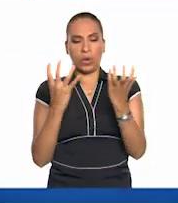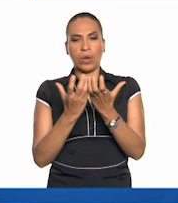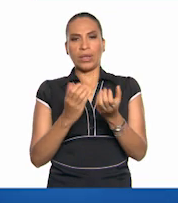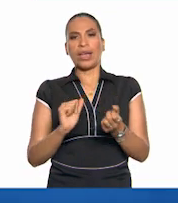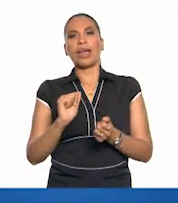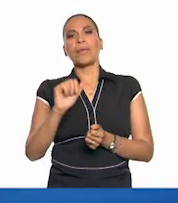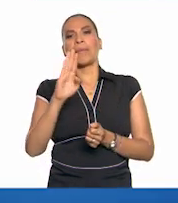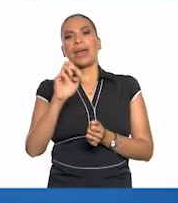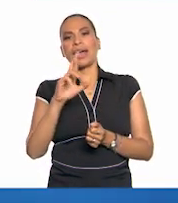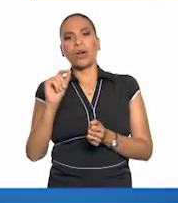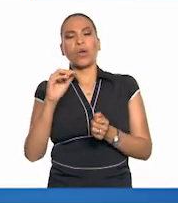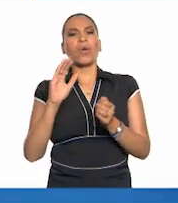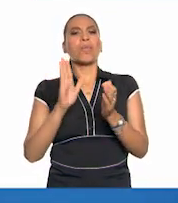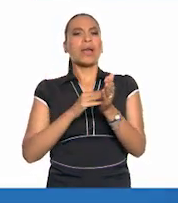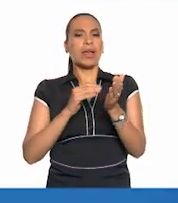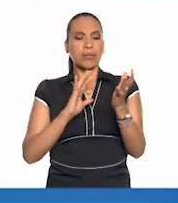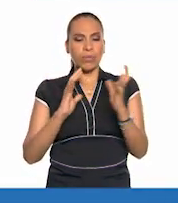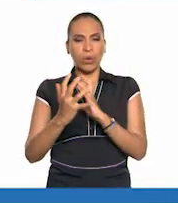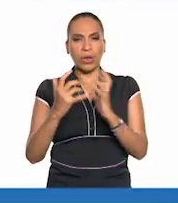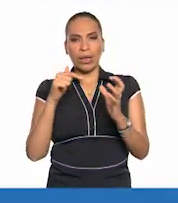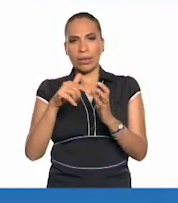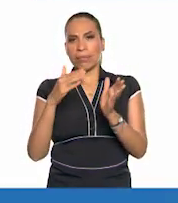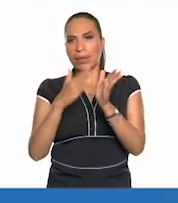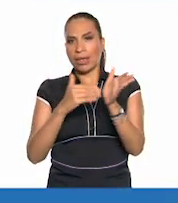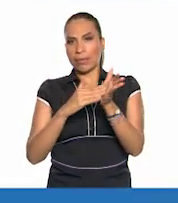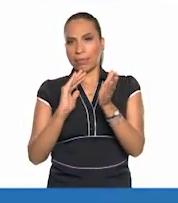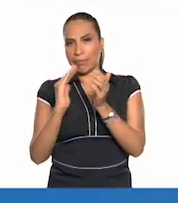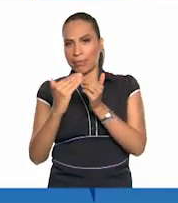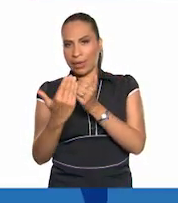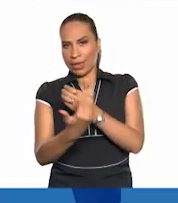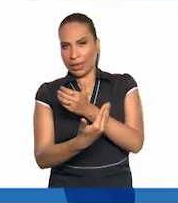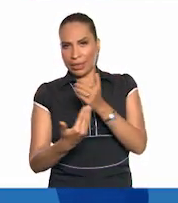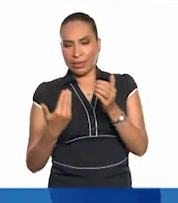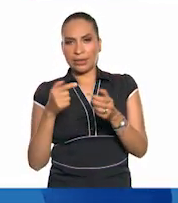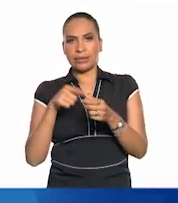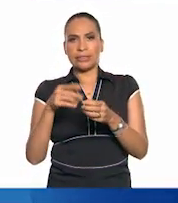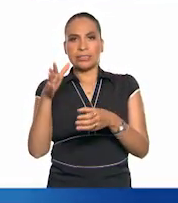barro o cartón moldeado cubierto de papel colorido